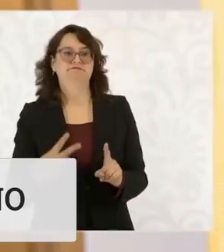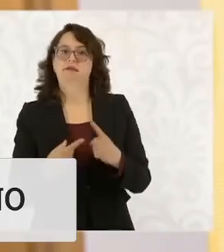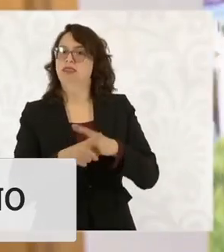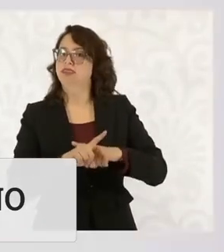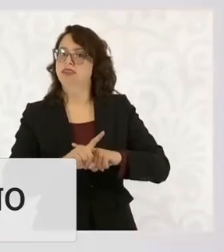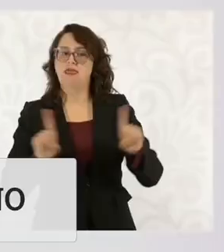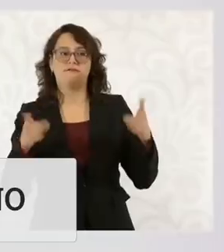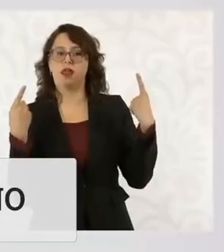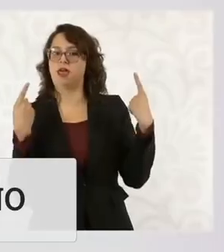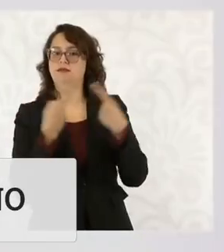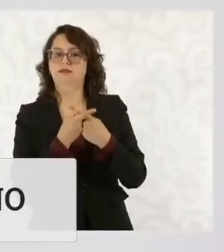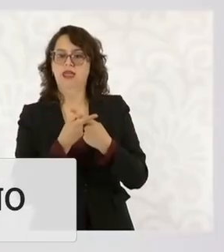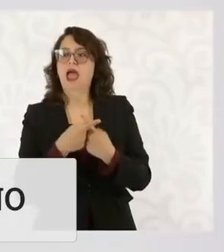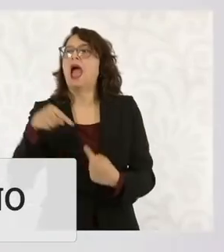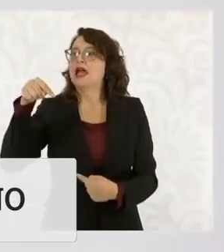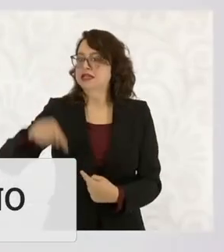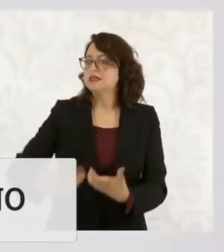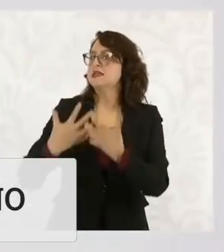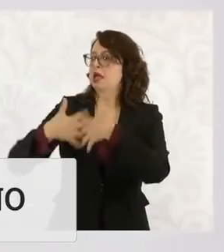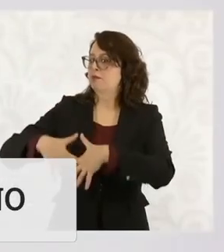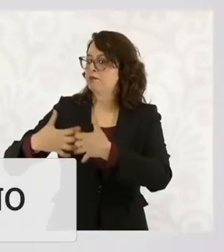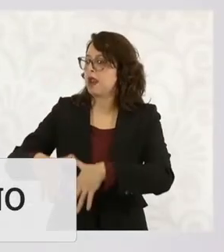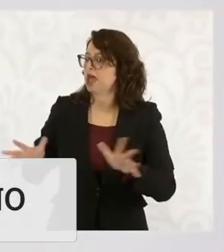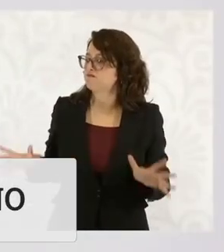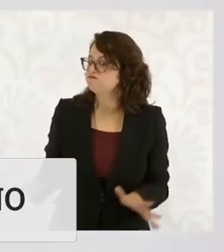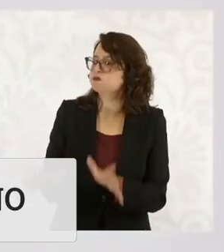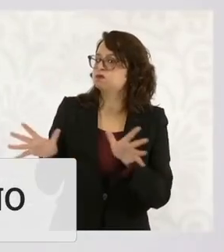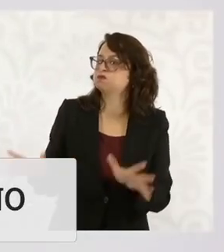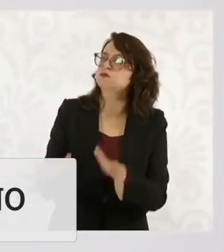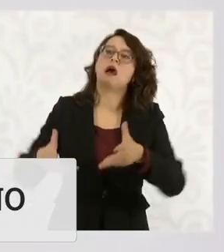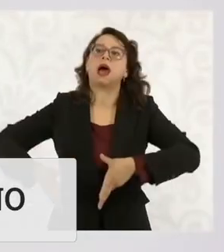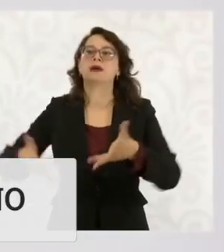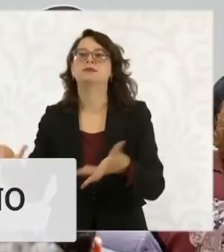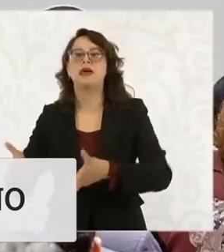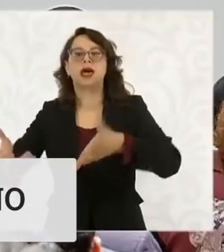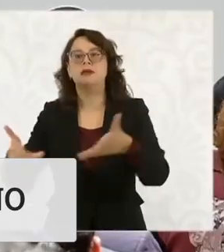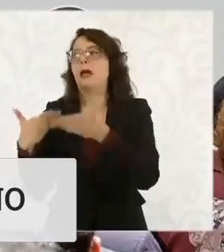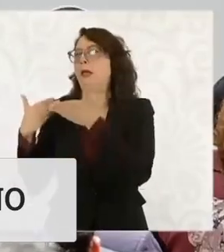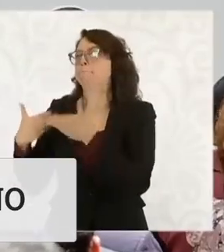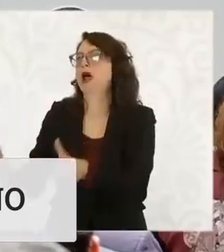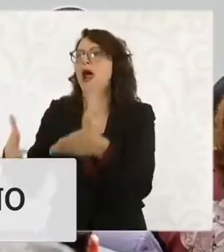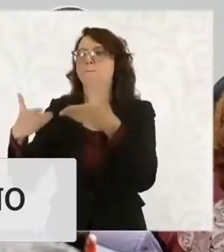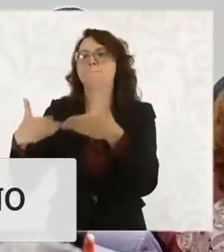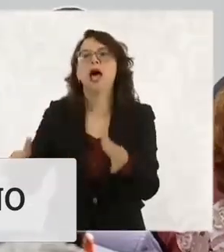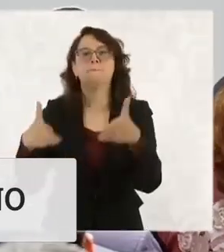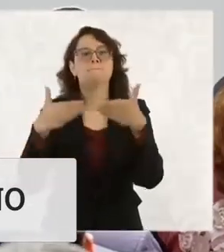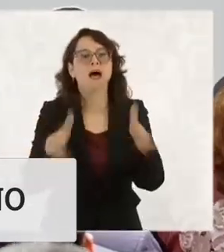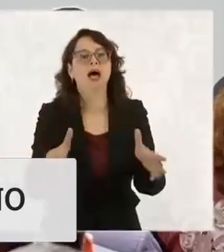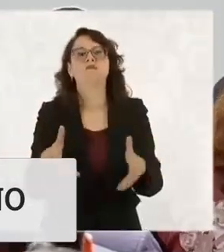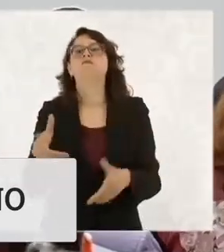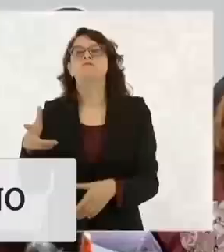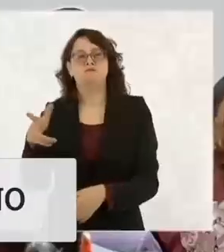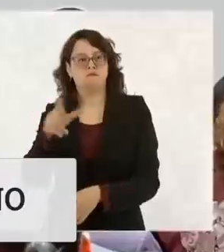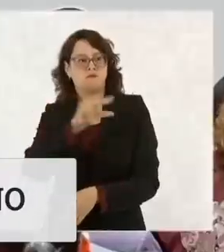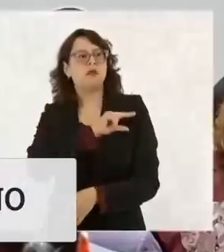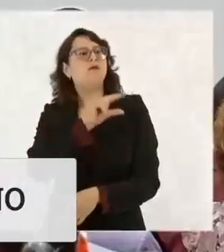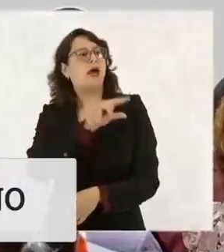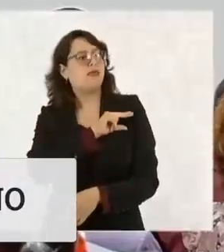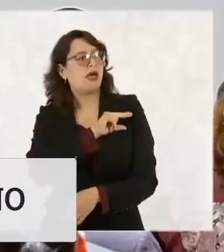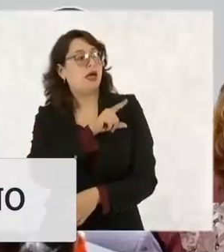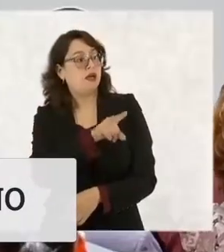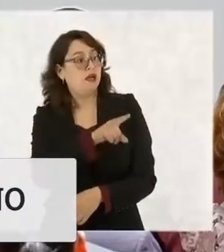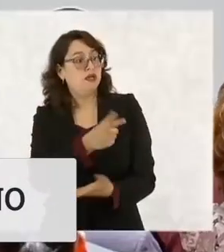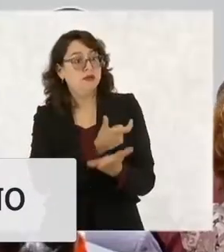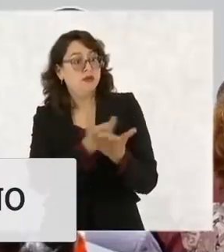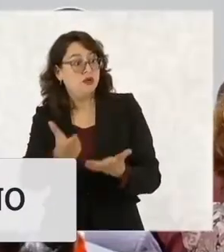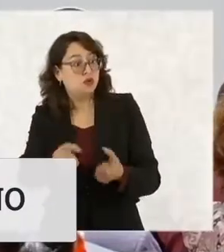Estado desarrolla infraestructura, garantiza áreas estratégicas y promueve la inversión privada que garantiza empleos